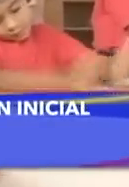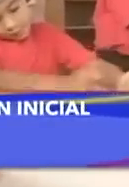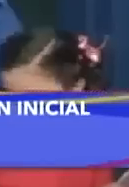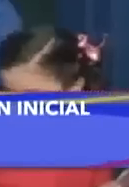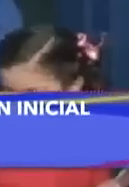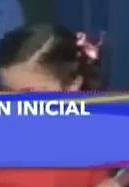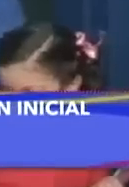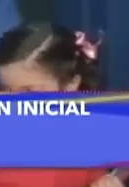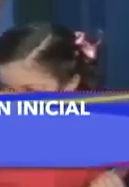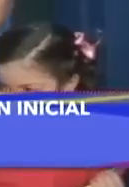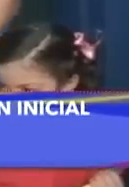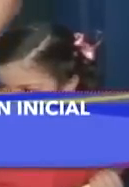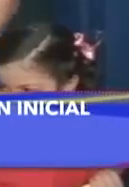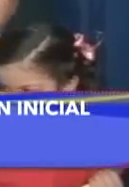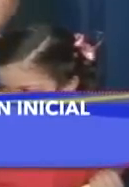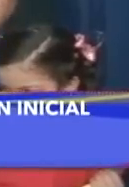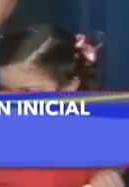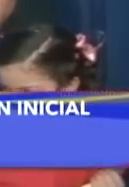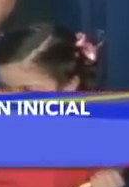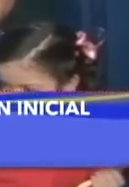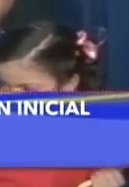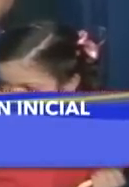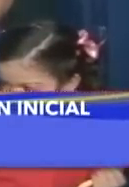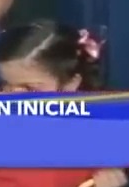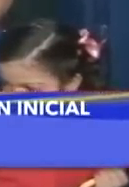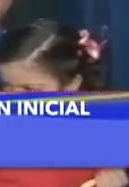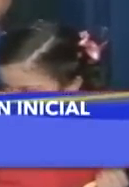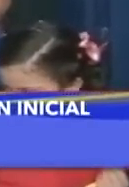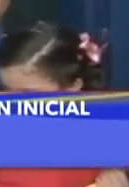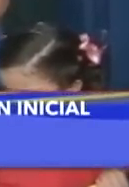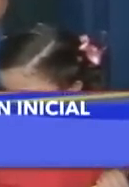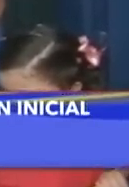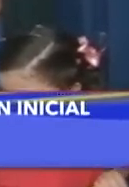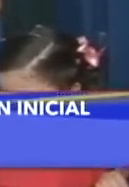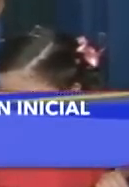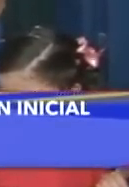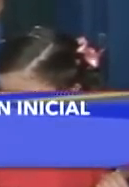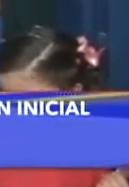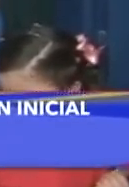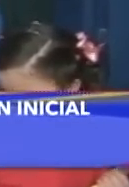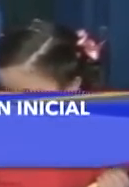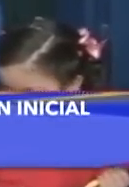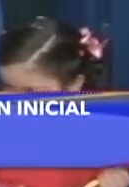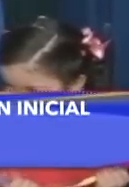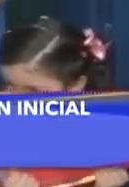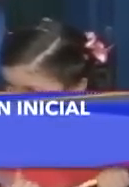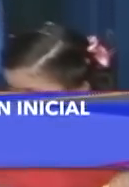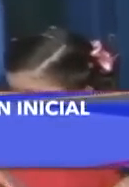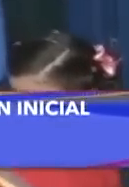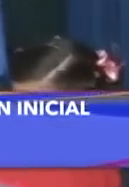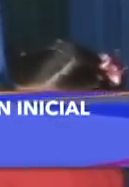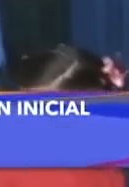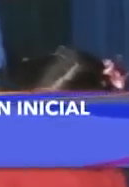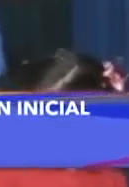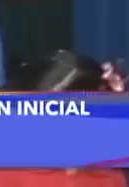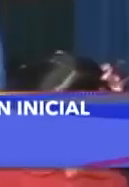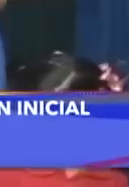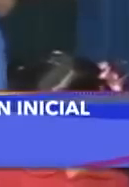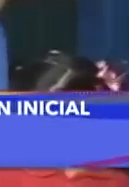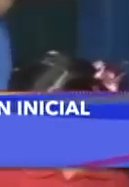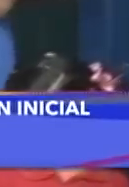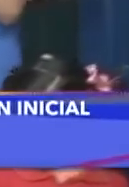ahorita le damos inauguración con esta cita 3 ha dado alguna llaga 0